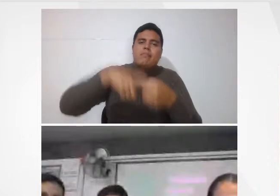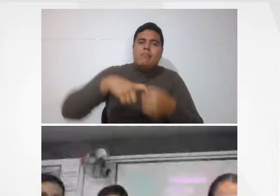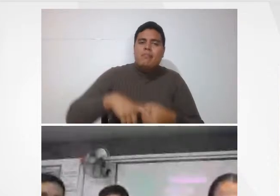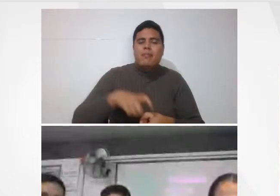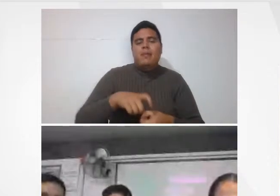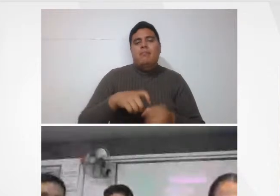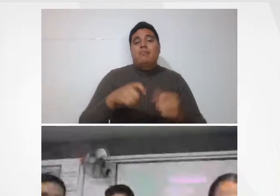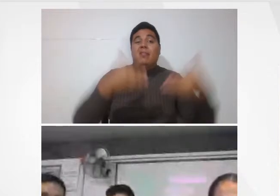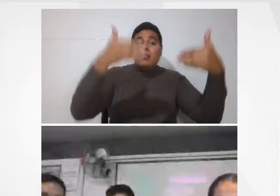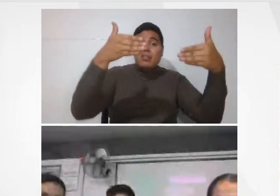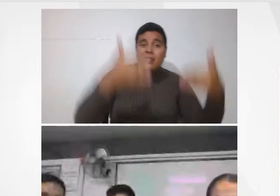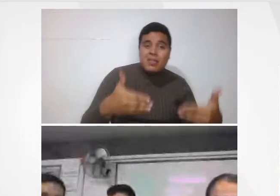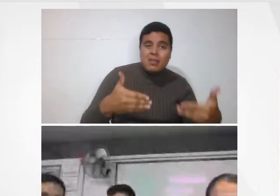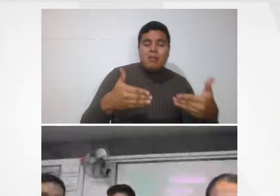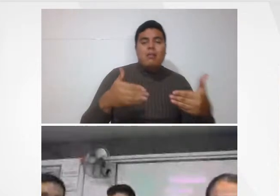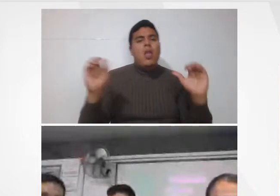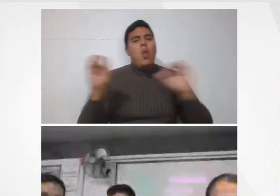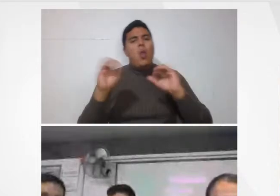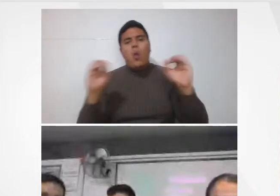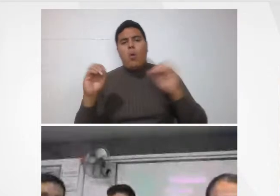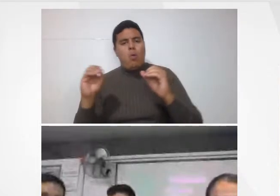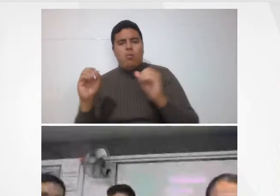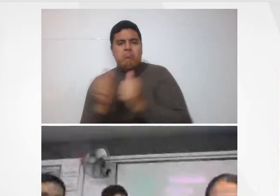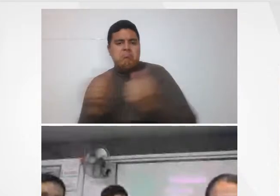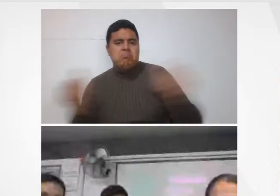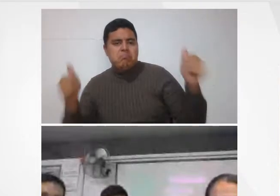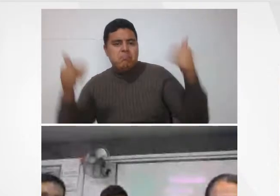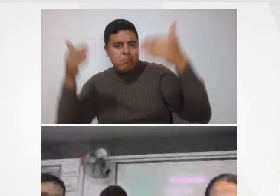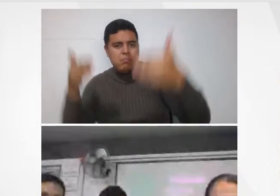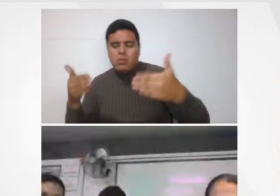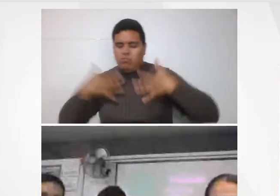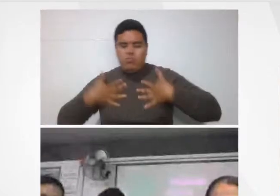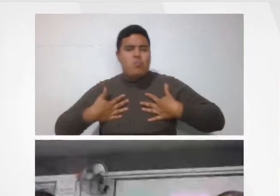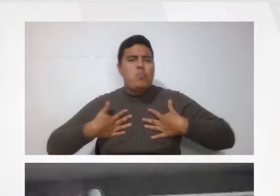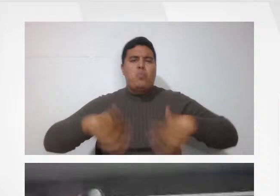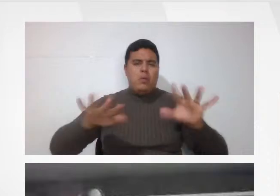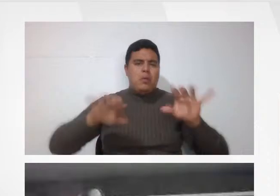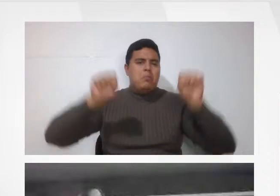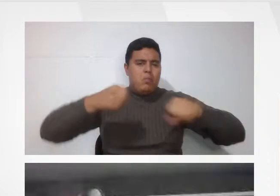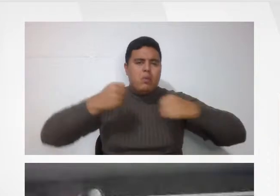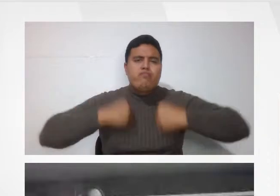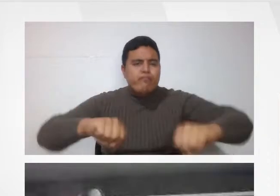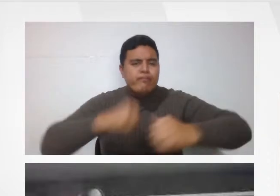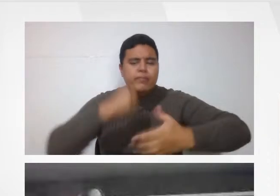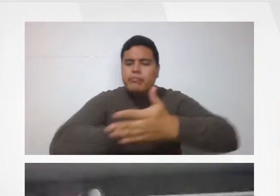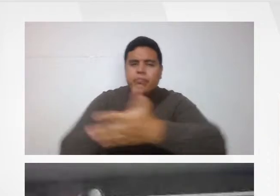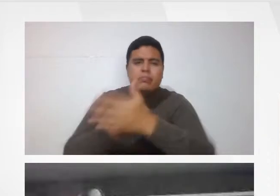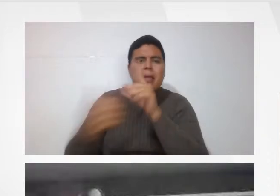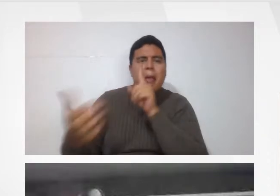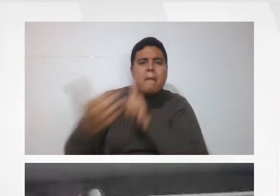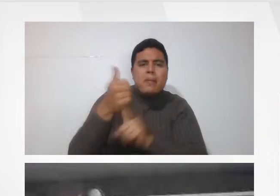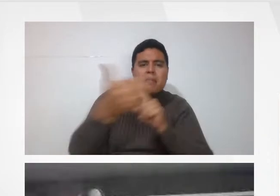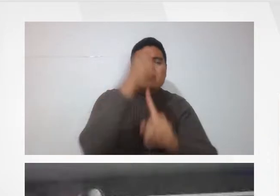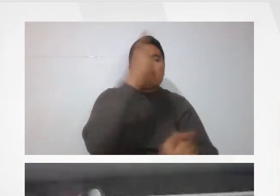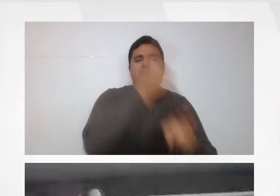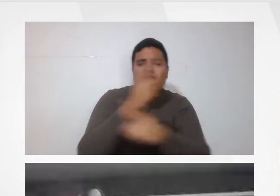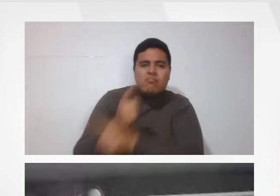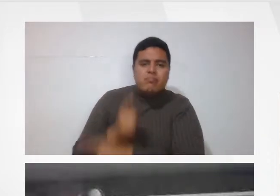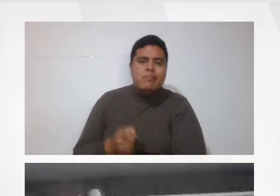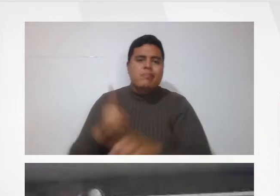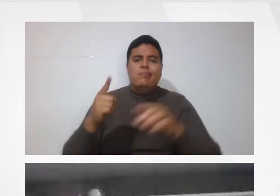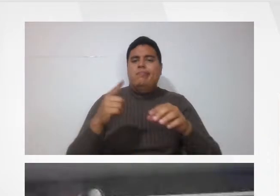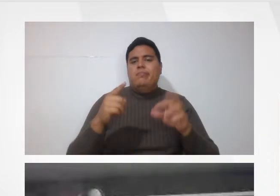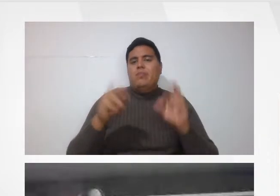pues todo el mundo puede hacer lo que se proponga y que sigan así porque van excelente. Y lo que yo diría sería